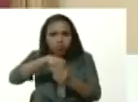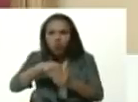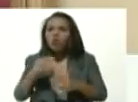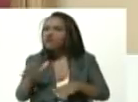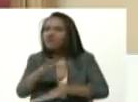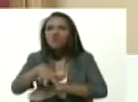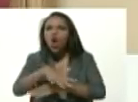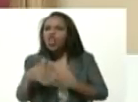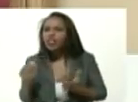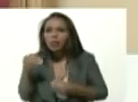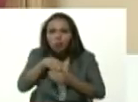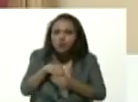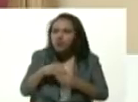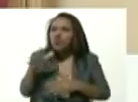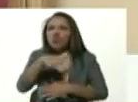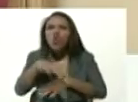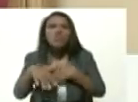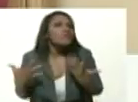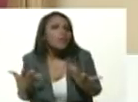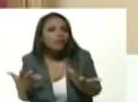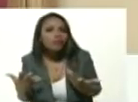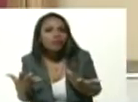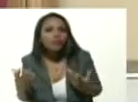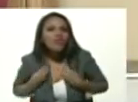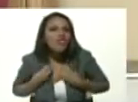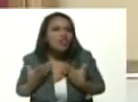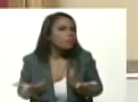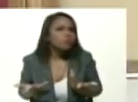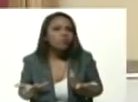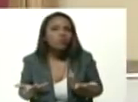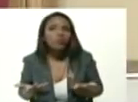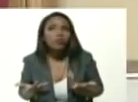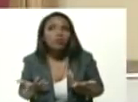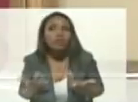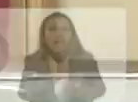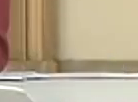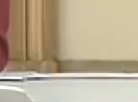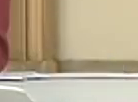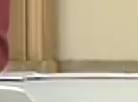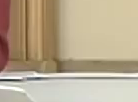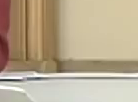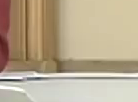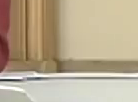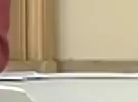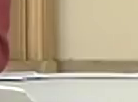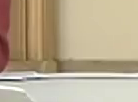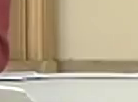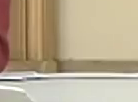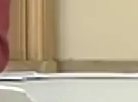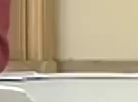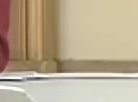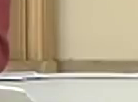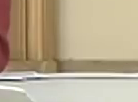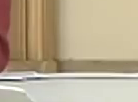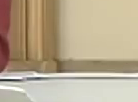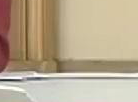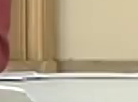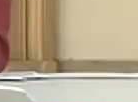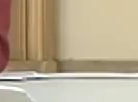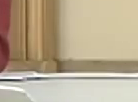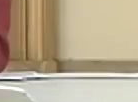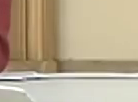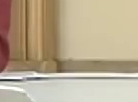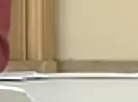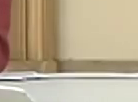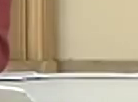vivido? Así que el decreto de arrancar la cuarentena el